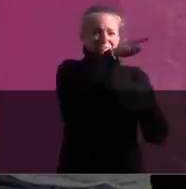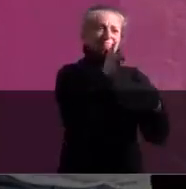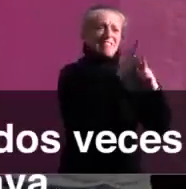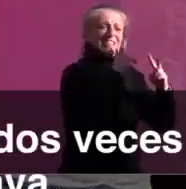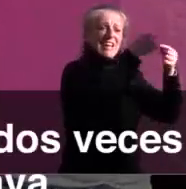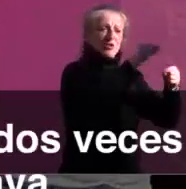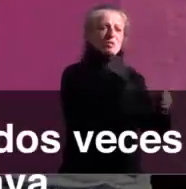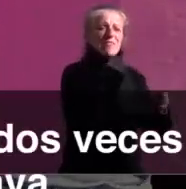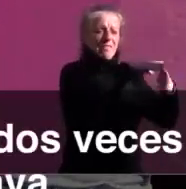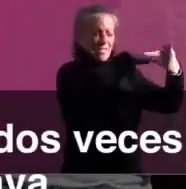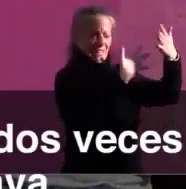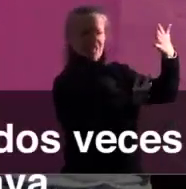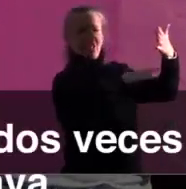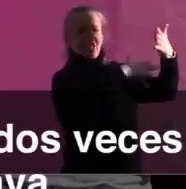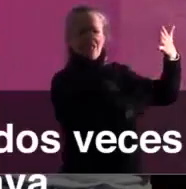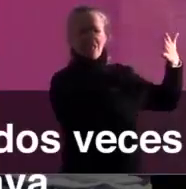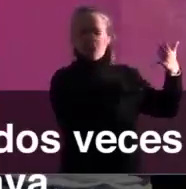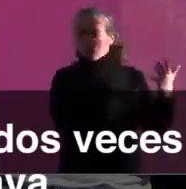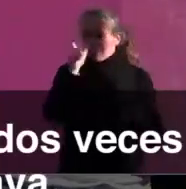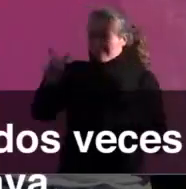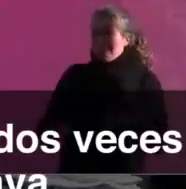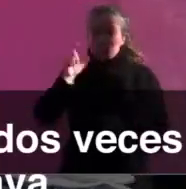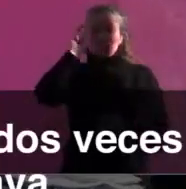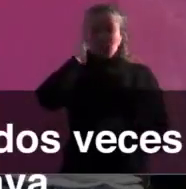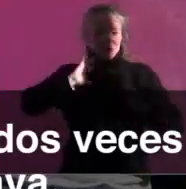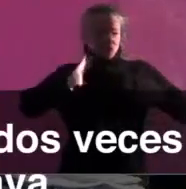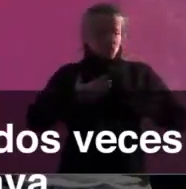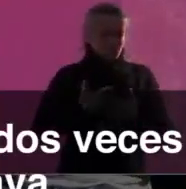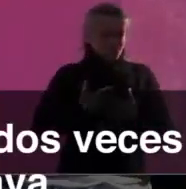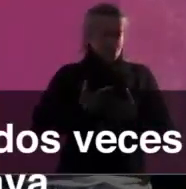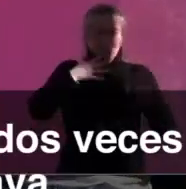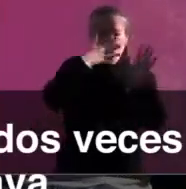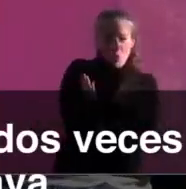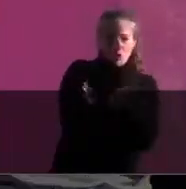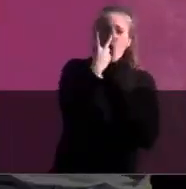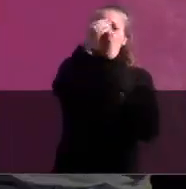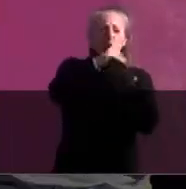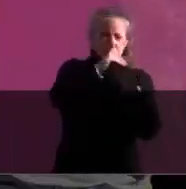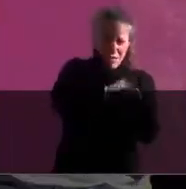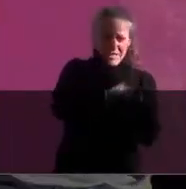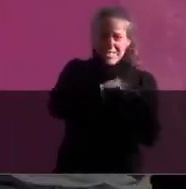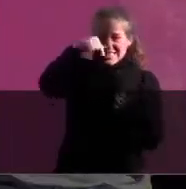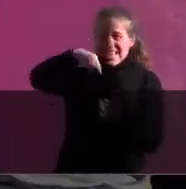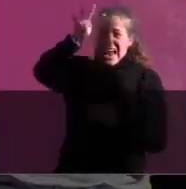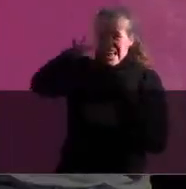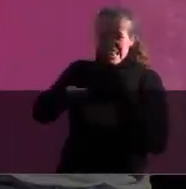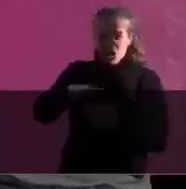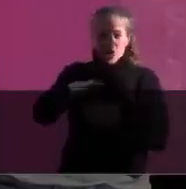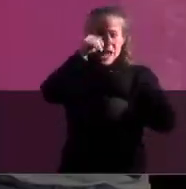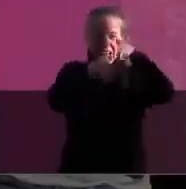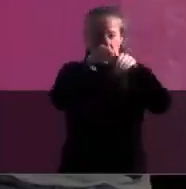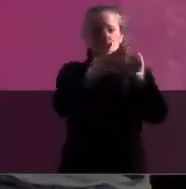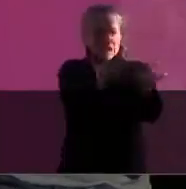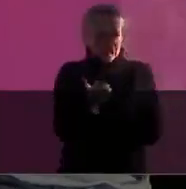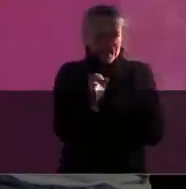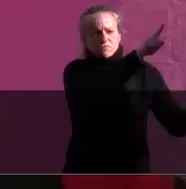puesto. Y Xavi Domènech fue la gran sorpresa y por dos veces ganó las elecciones estatales en Cataluña.